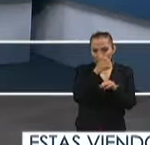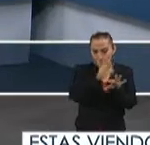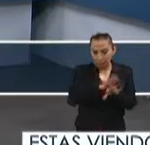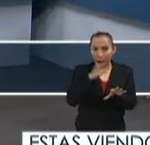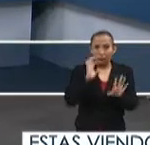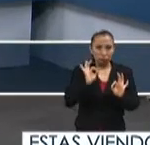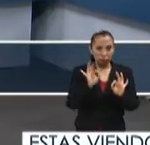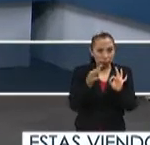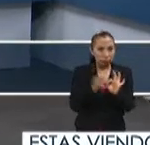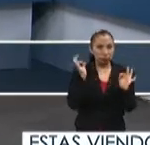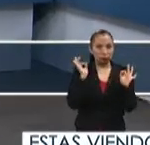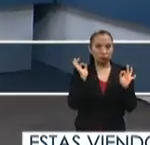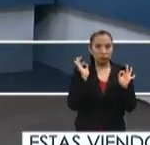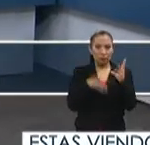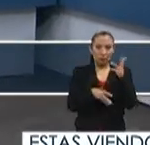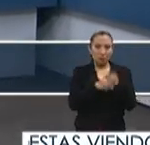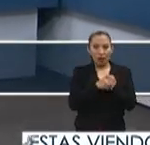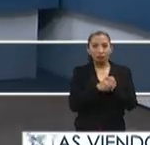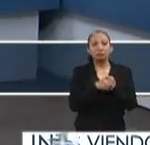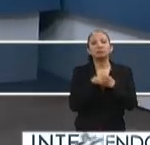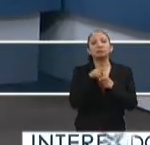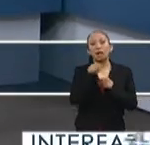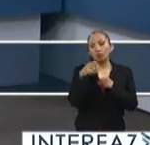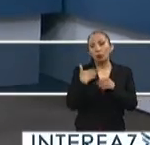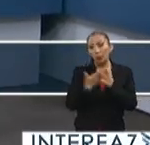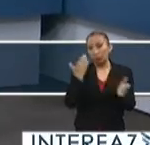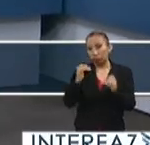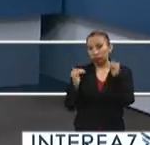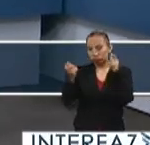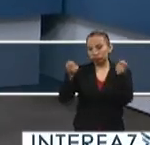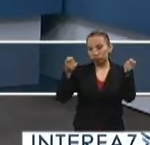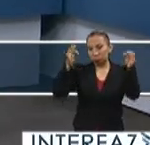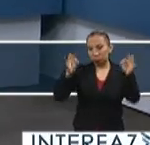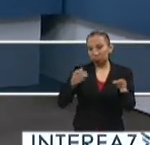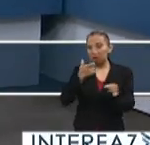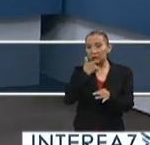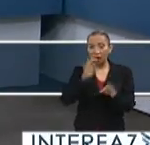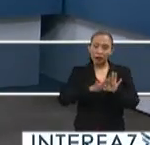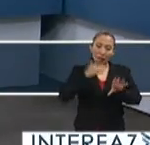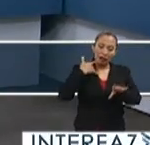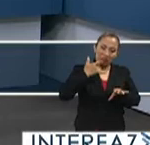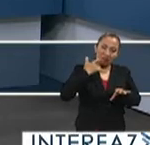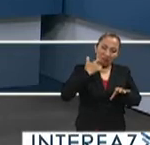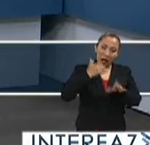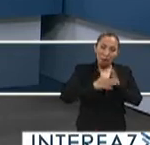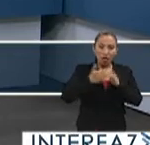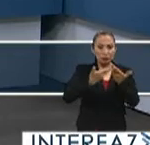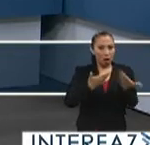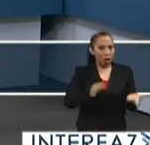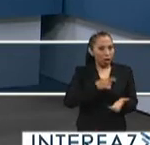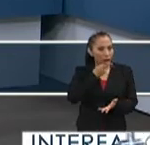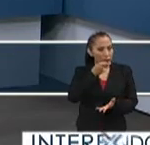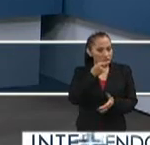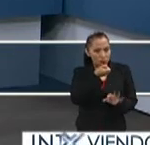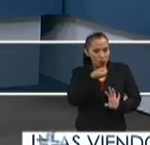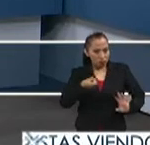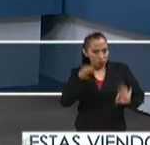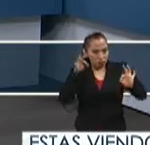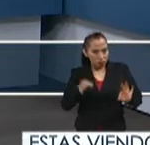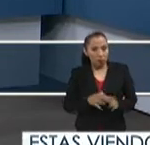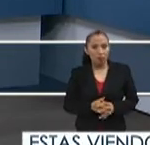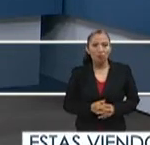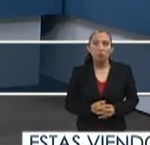se cumplió con creces, ¿no? Claro. Es decir, si ya tenías un buen dominio del inglés, allá lo reforzaste y ahorita podríamos decir que ya lo